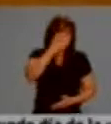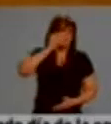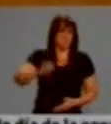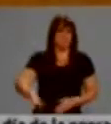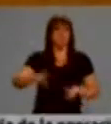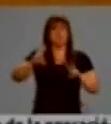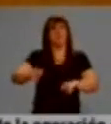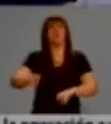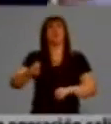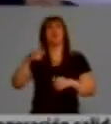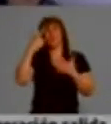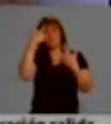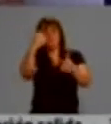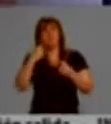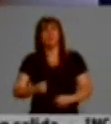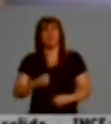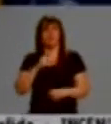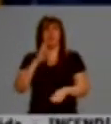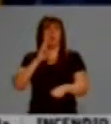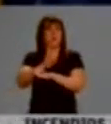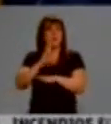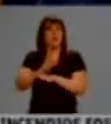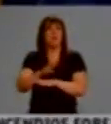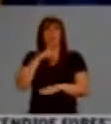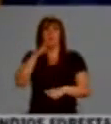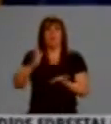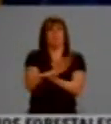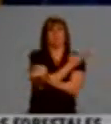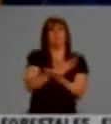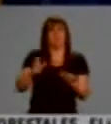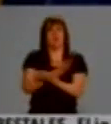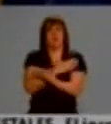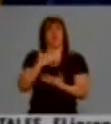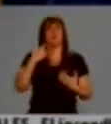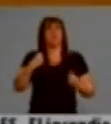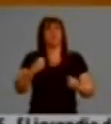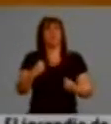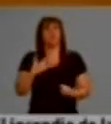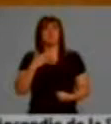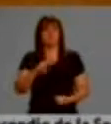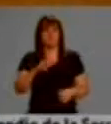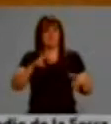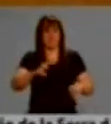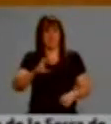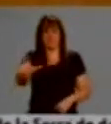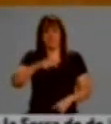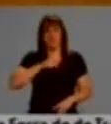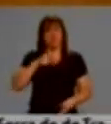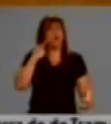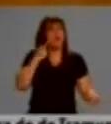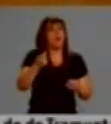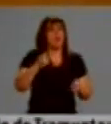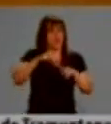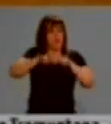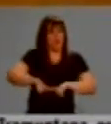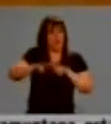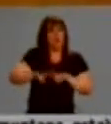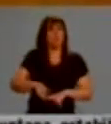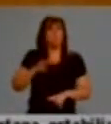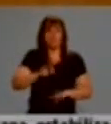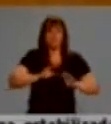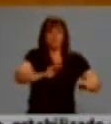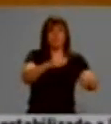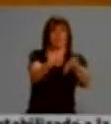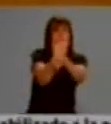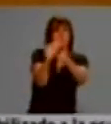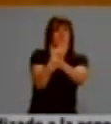parlamentaria, a la separación de poderes, a nuestra obligación de ejercer el control y a la suya de rendir cuentas, nos